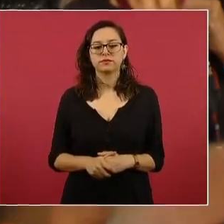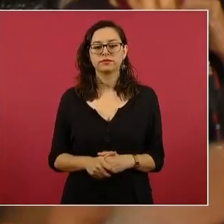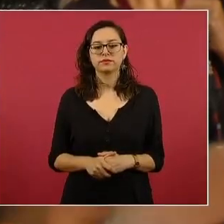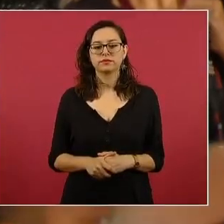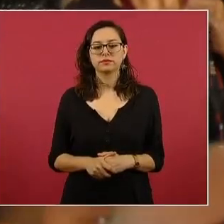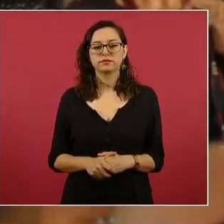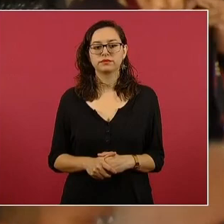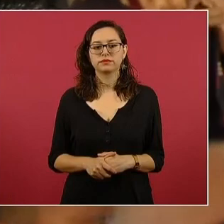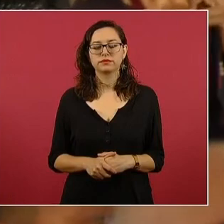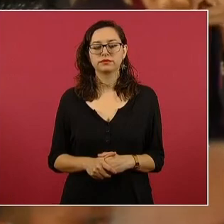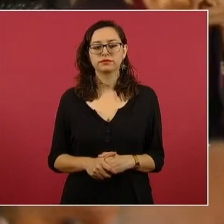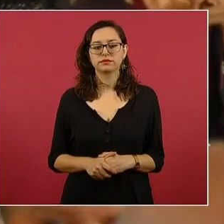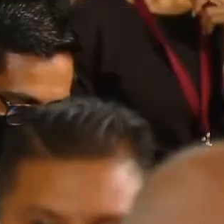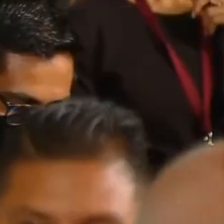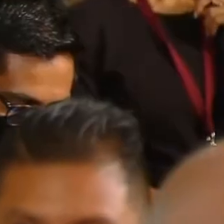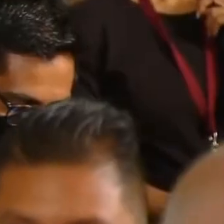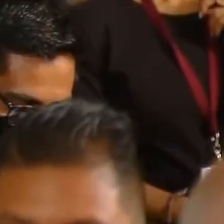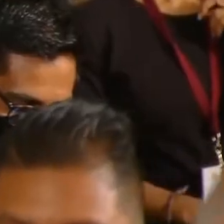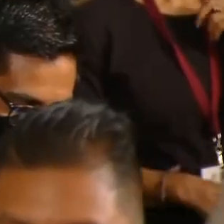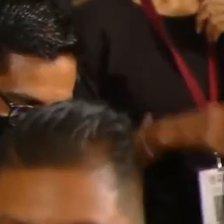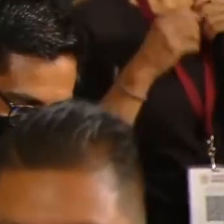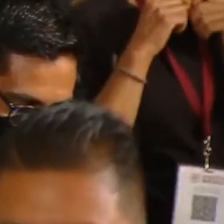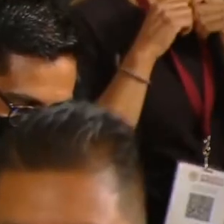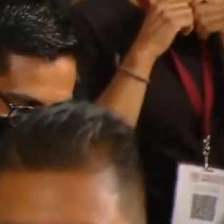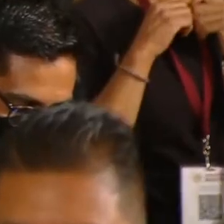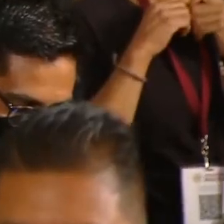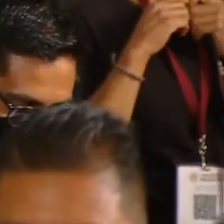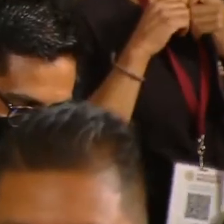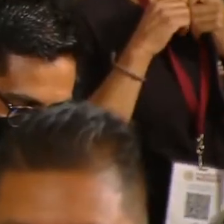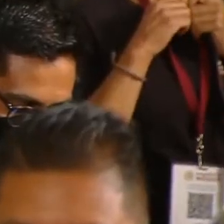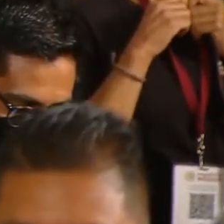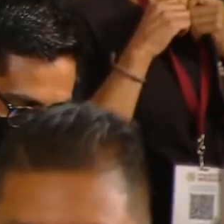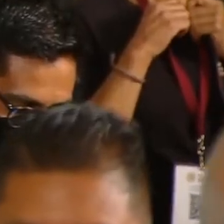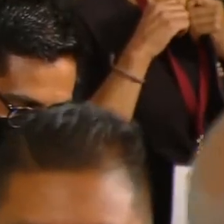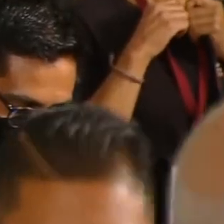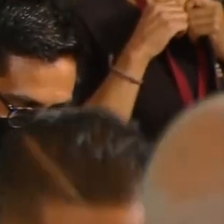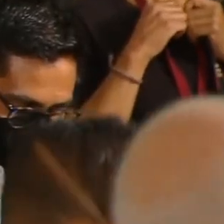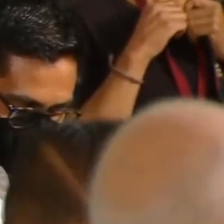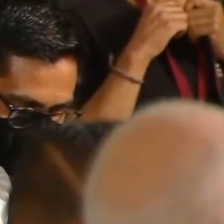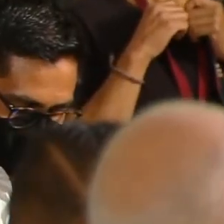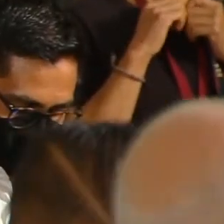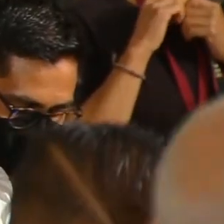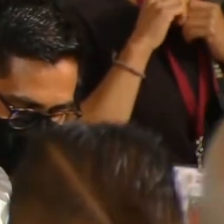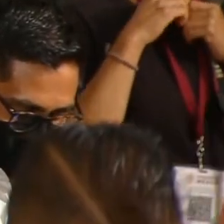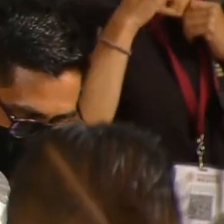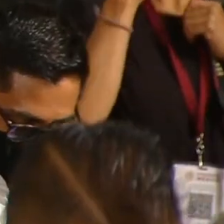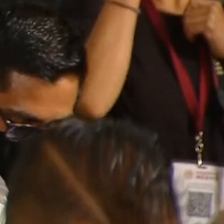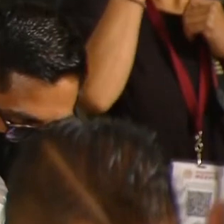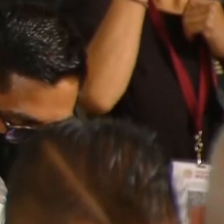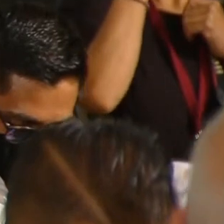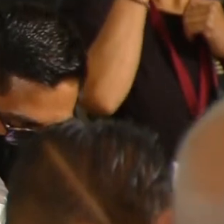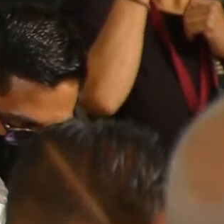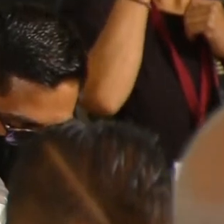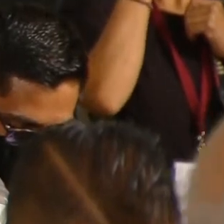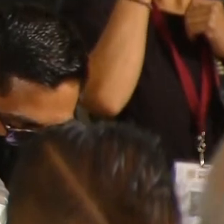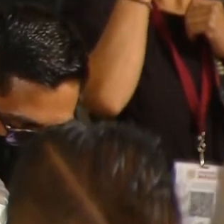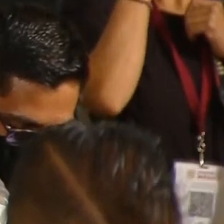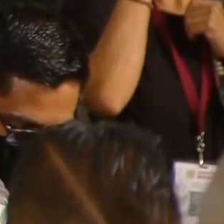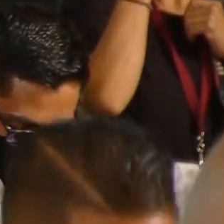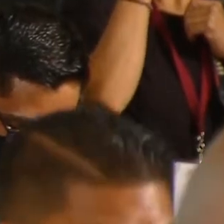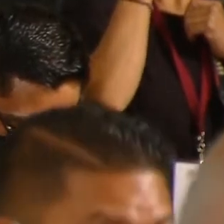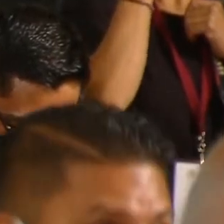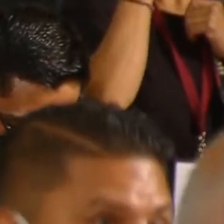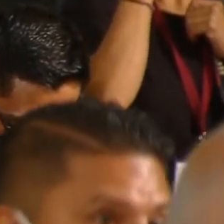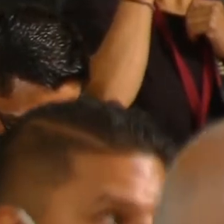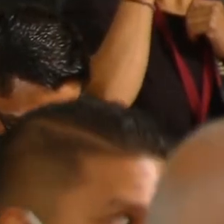Solicito su permiso, señor presidente, antes de iniciar mis dos preguntas, para reproducir dos audios de 1 minuto